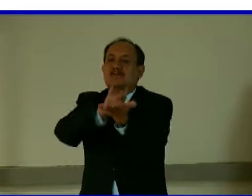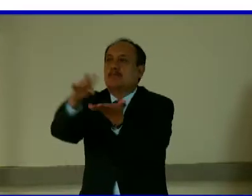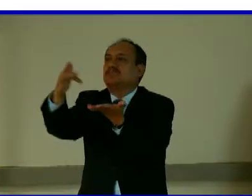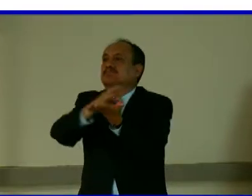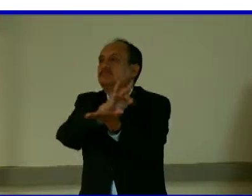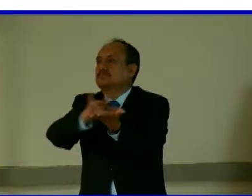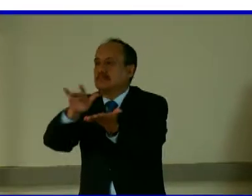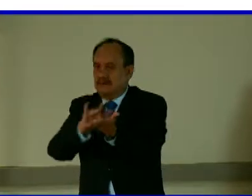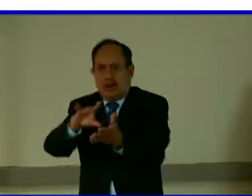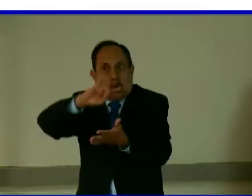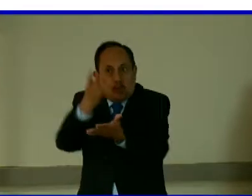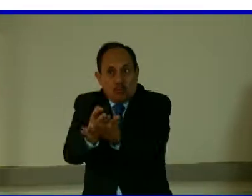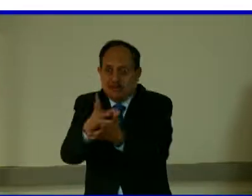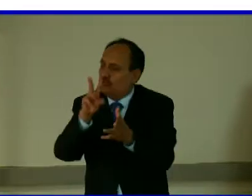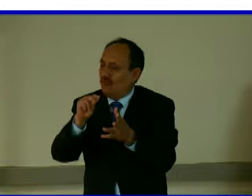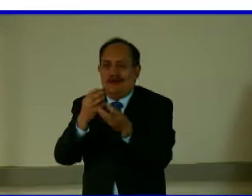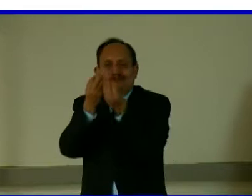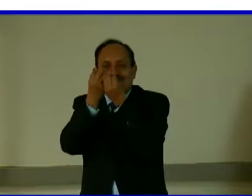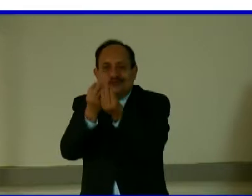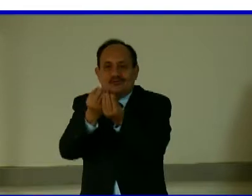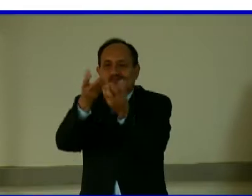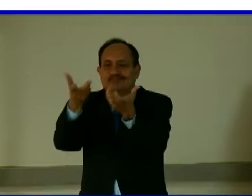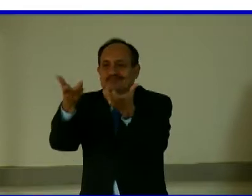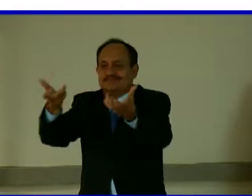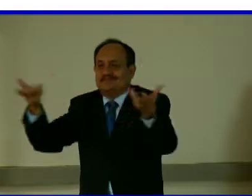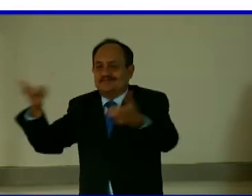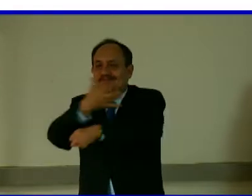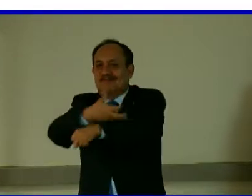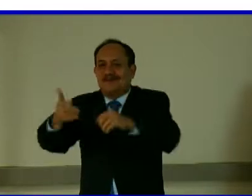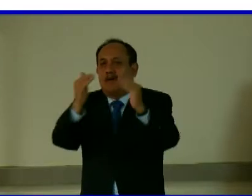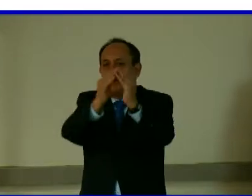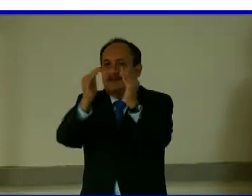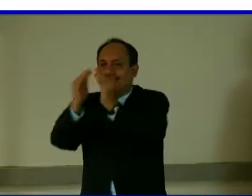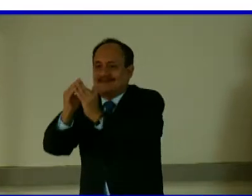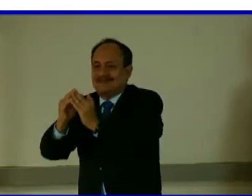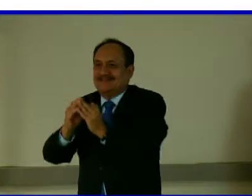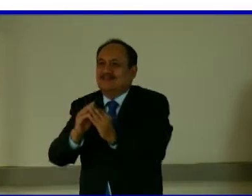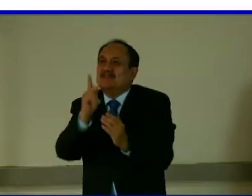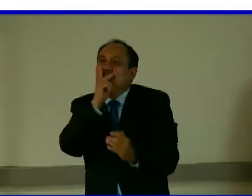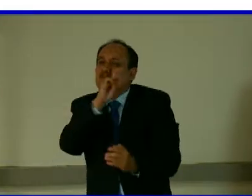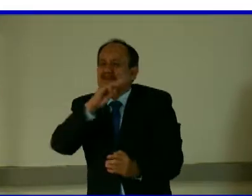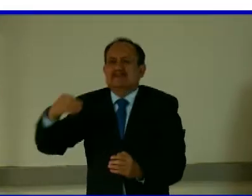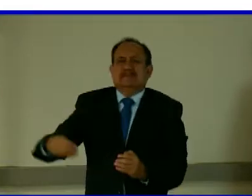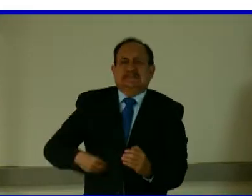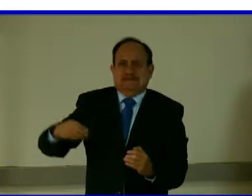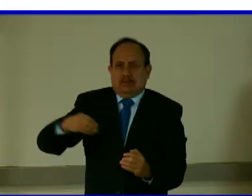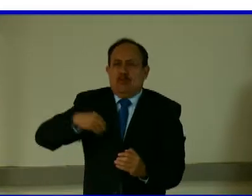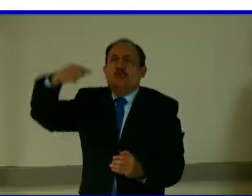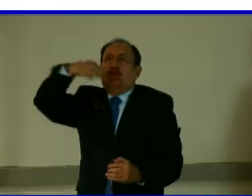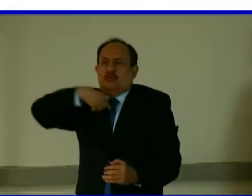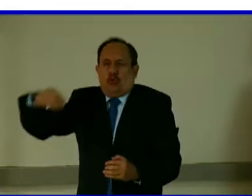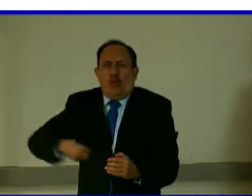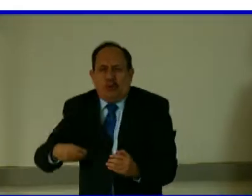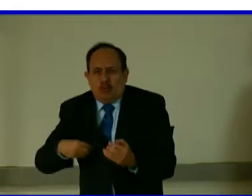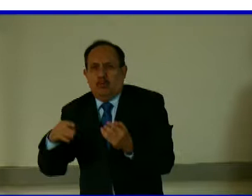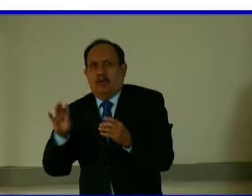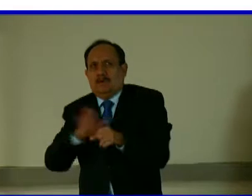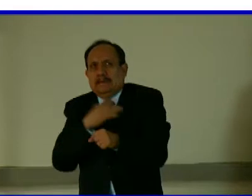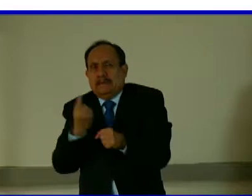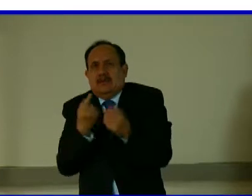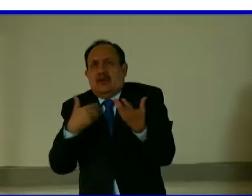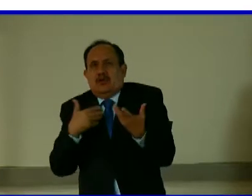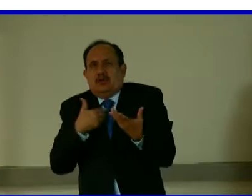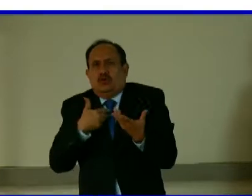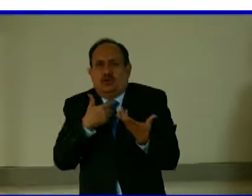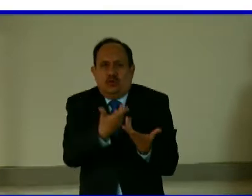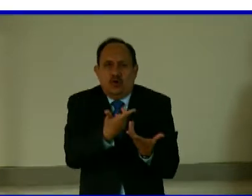que no son los únicos. Estos padres se sienten con una culpabilidad enorme. ¿Qué estoy haciendo aquí? ¿Qué le estoy haciendo a